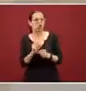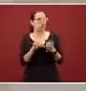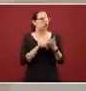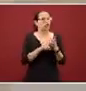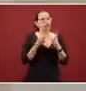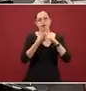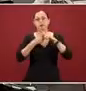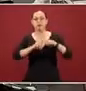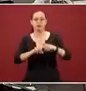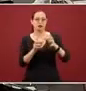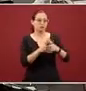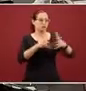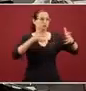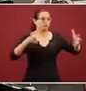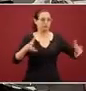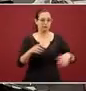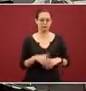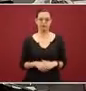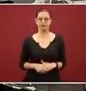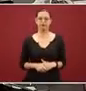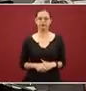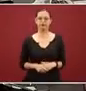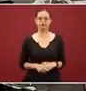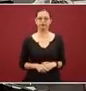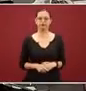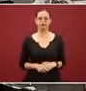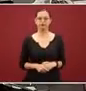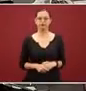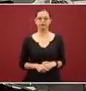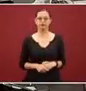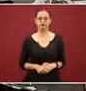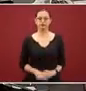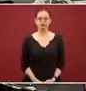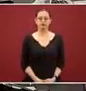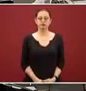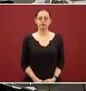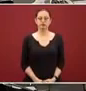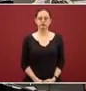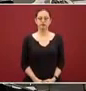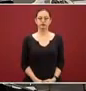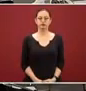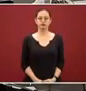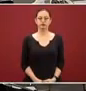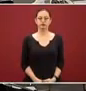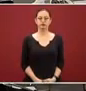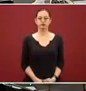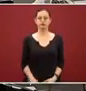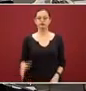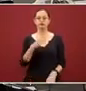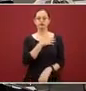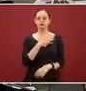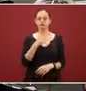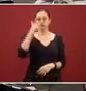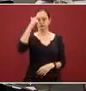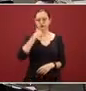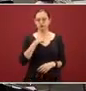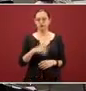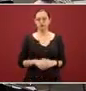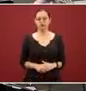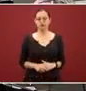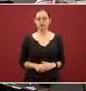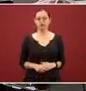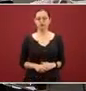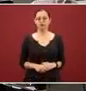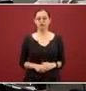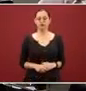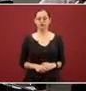país. Muchas gracias, doctor. Borja, doctor Reisterán. Gracias. Buenas noches. Me